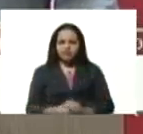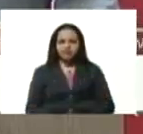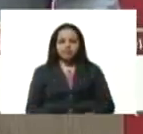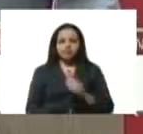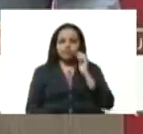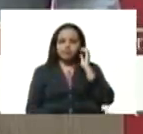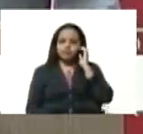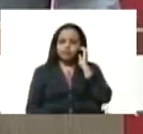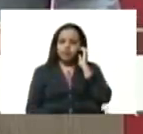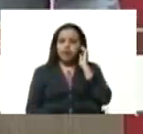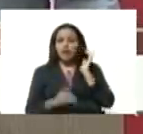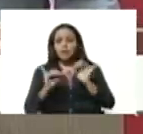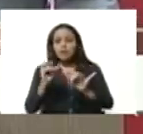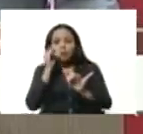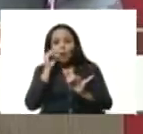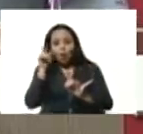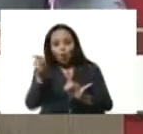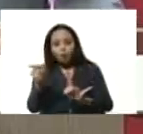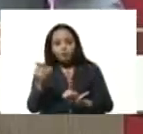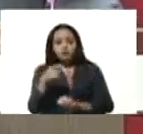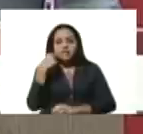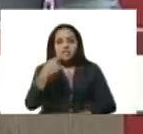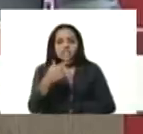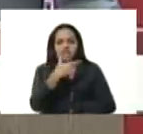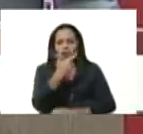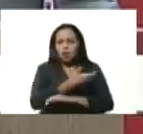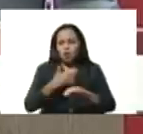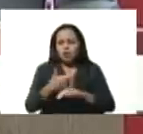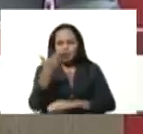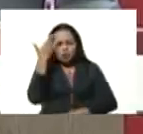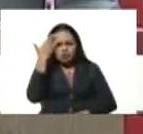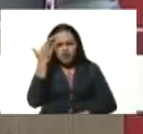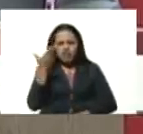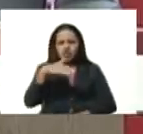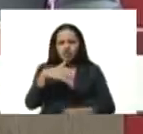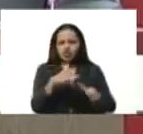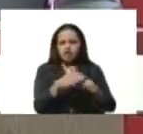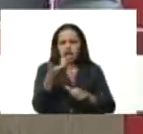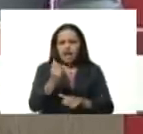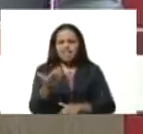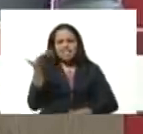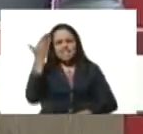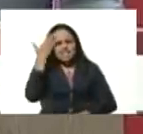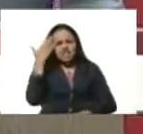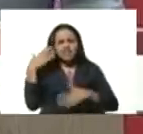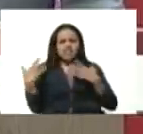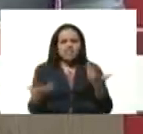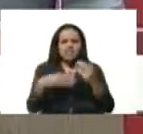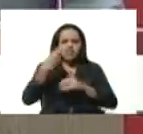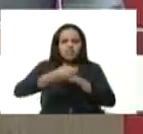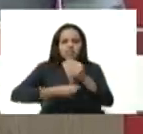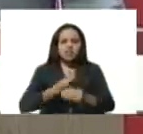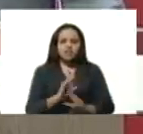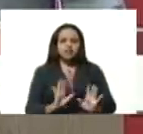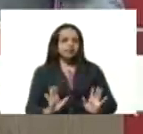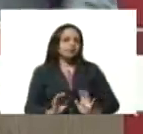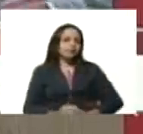Loco Loco dice que el gobierno de Colombia sabe dónde estaban ellos y saben lo que estaban haciendo y sabían lo que iban a hacer.